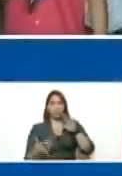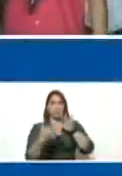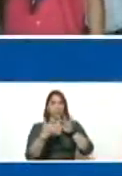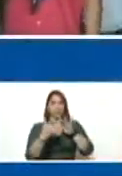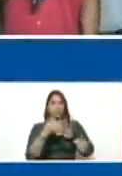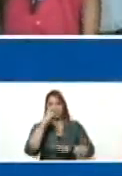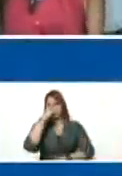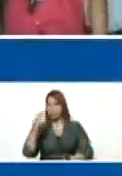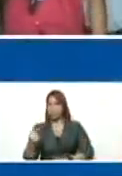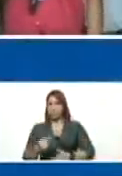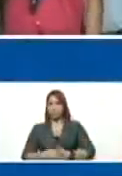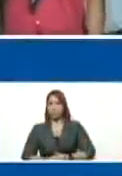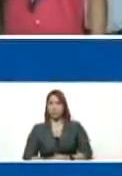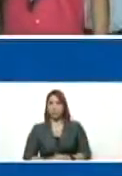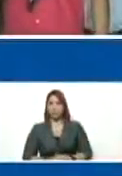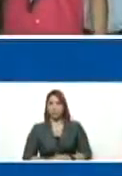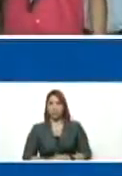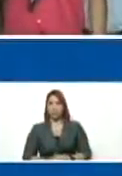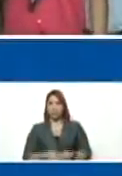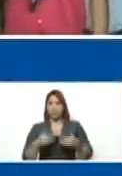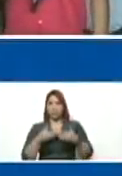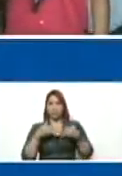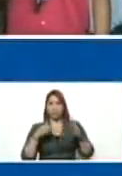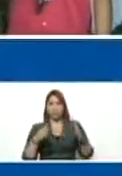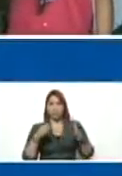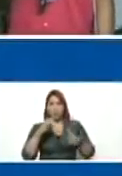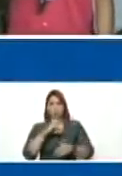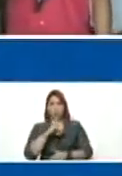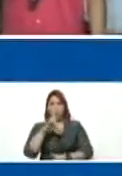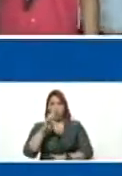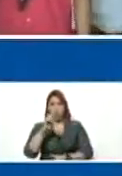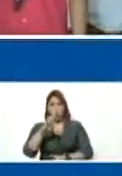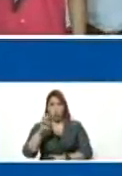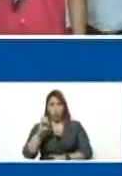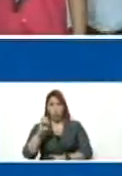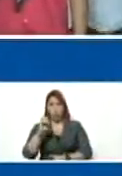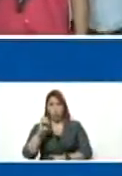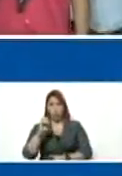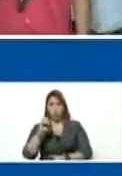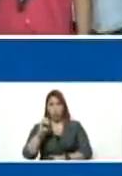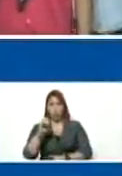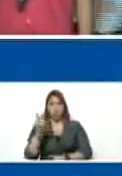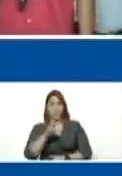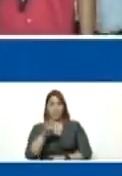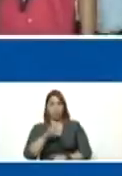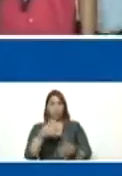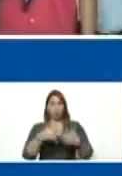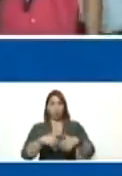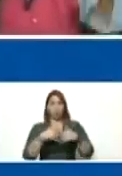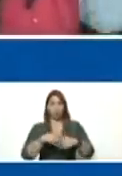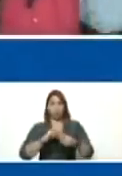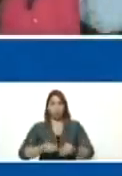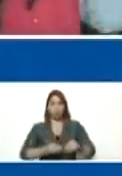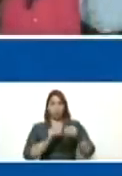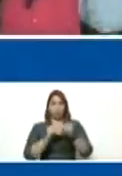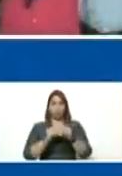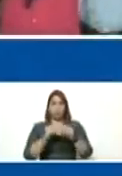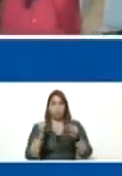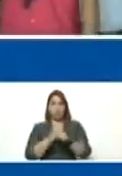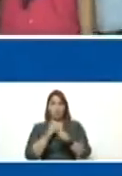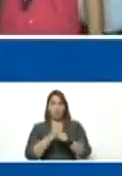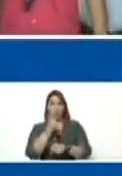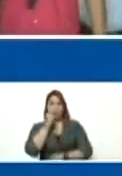Guacara, en las instalaciones de Cloros de Venezuela, industria recuperada por la clase